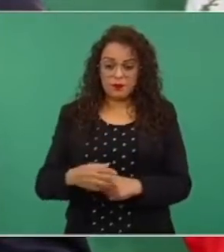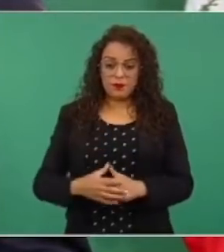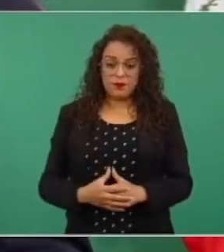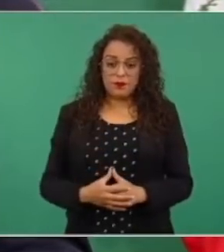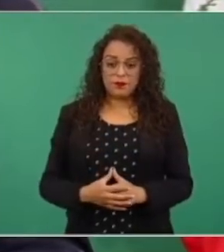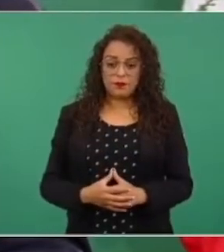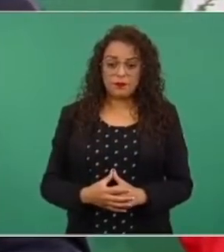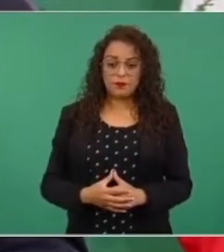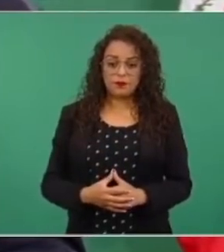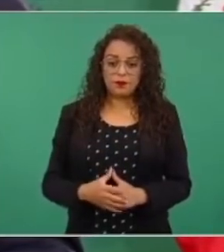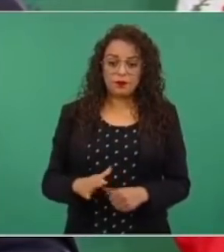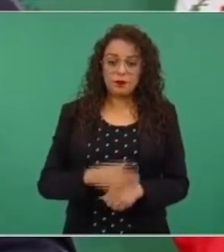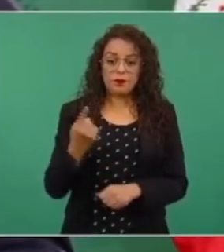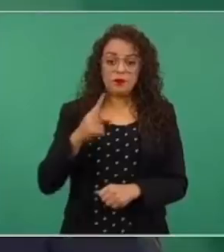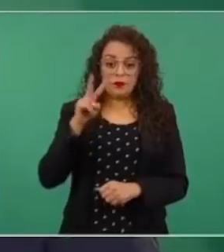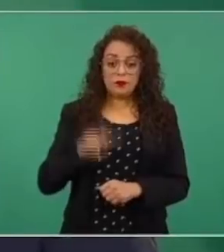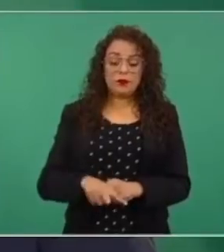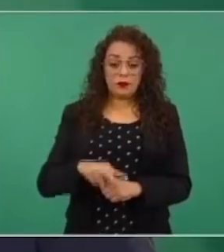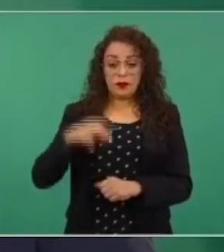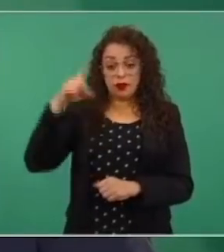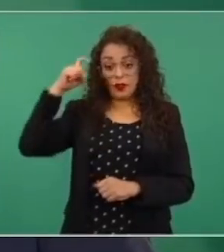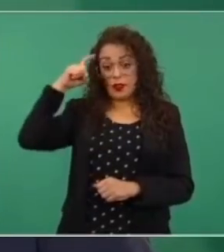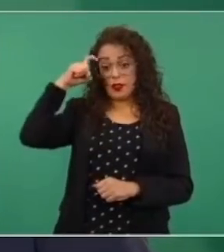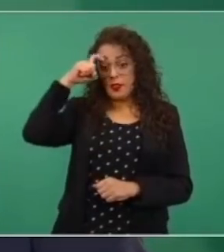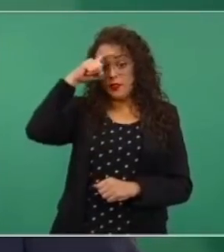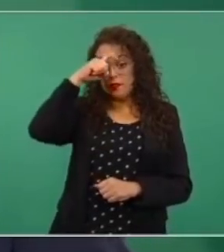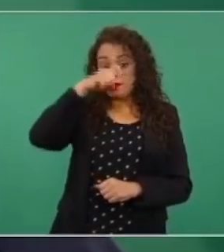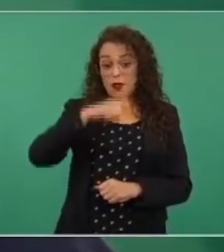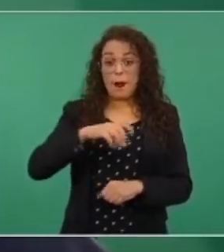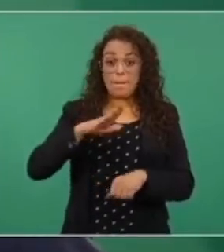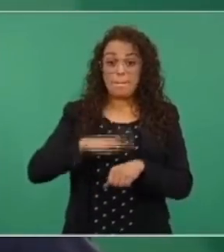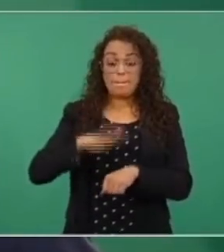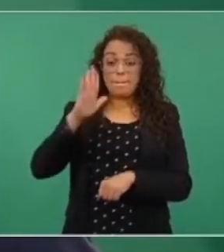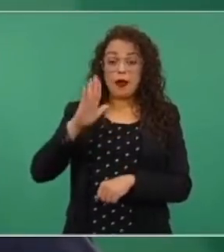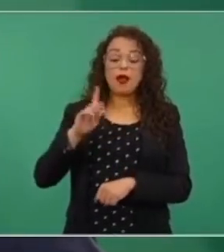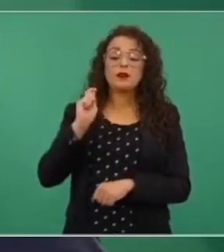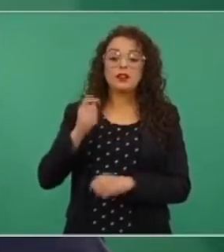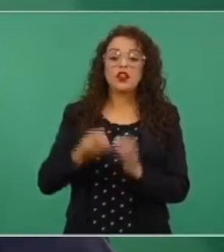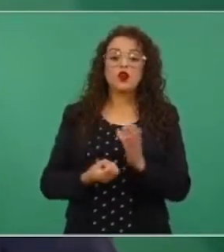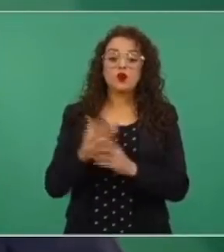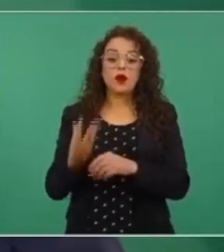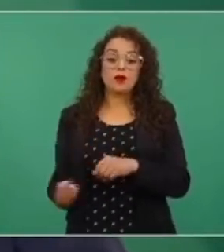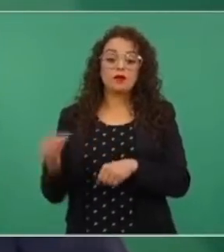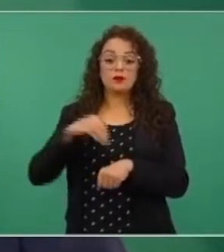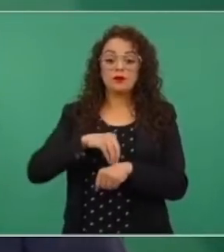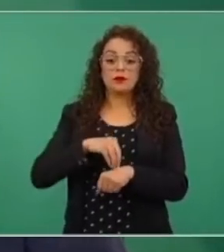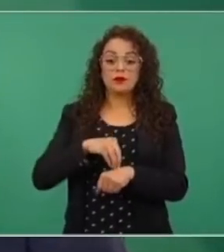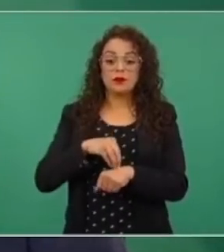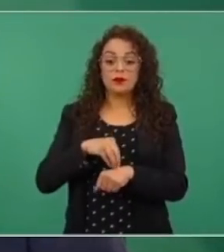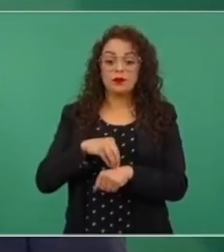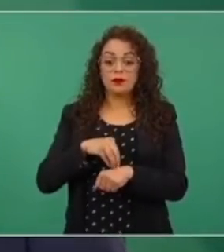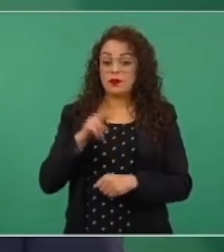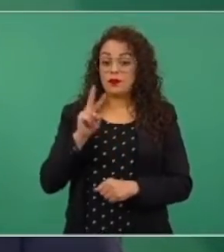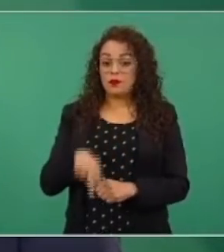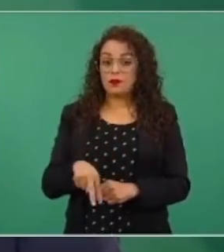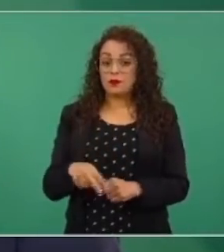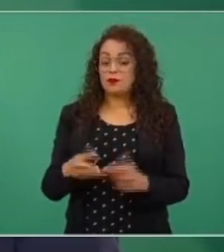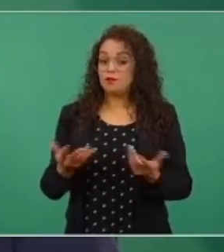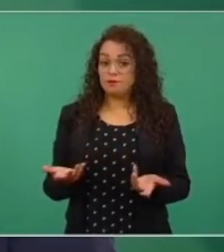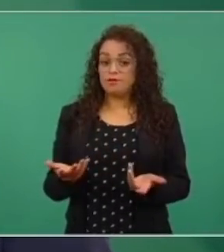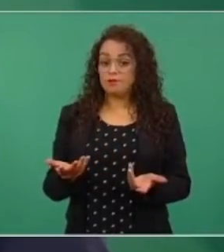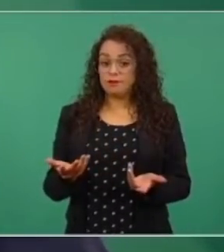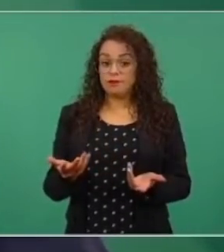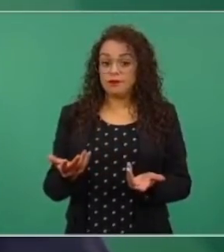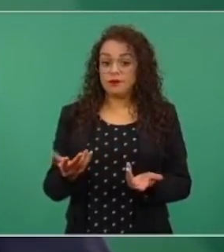que están pasando por una situación difícil, sobre todo los que están entrando, una situación de